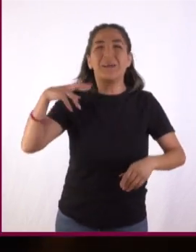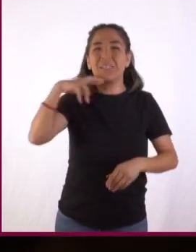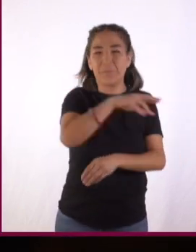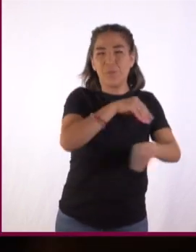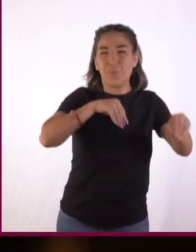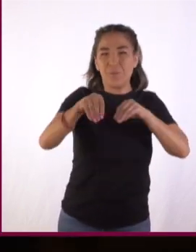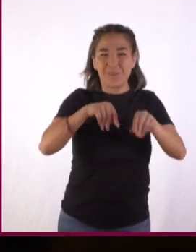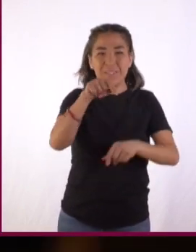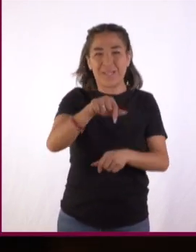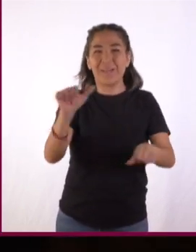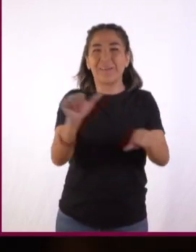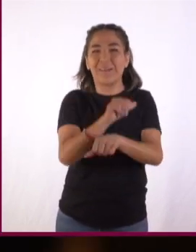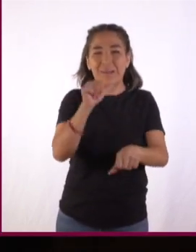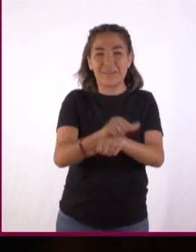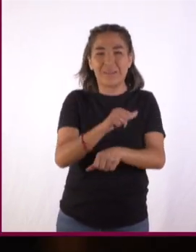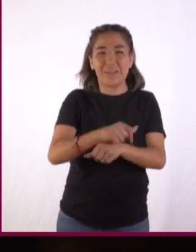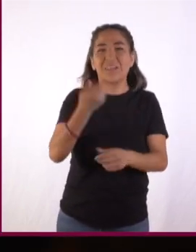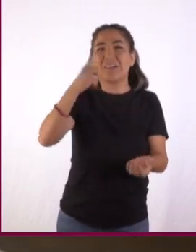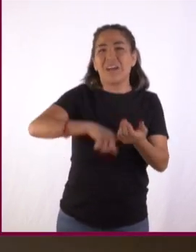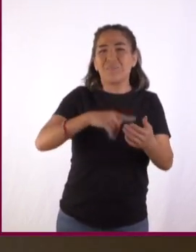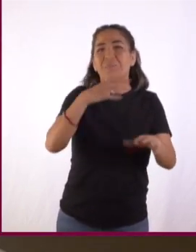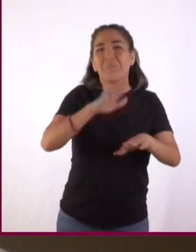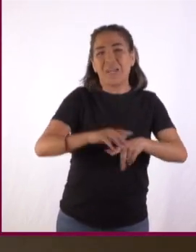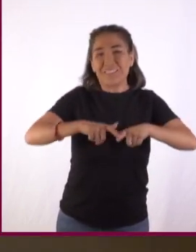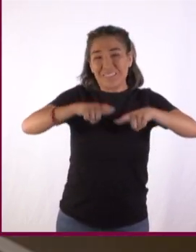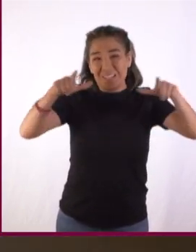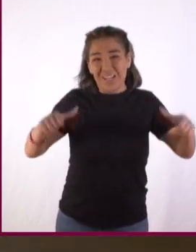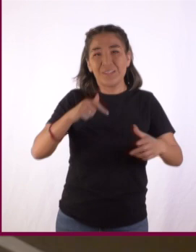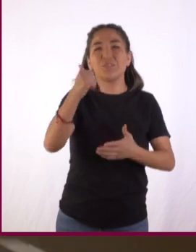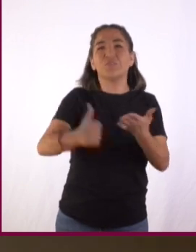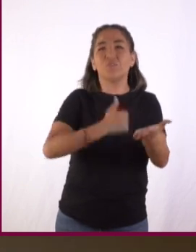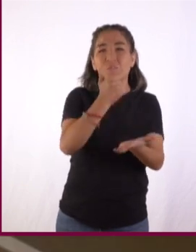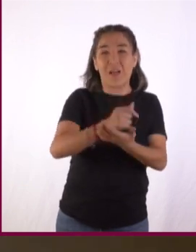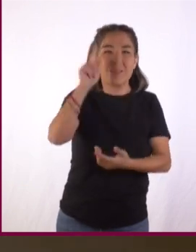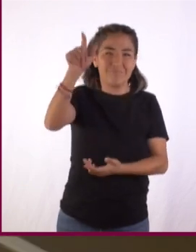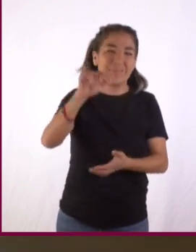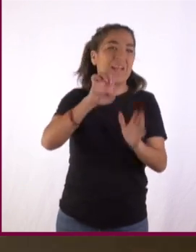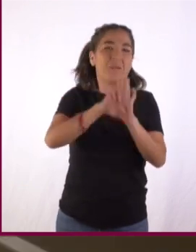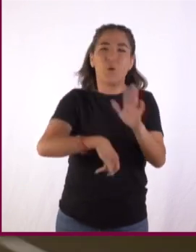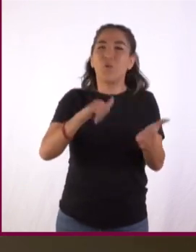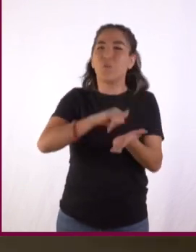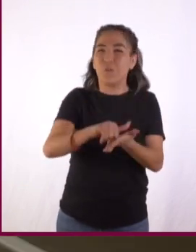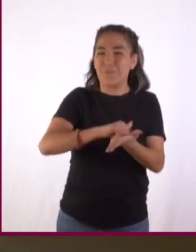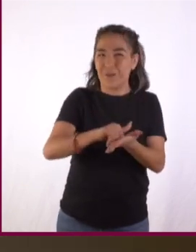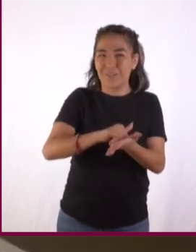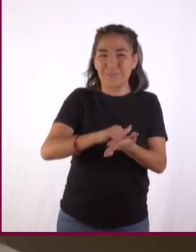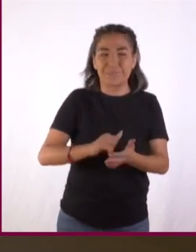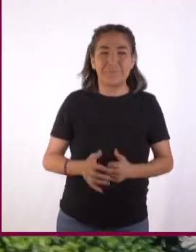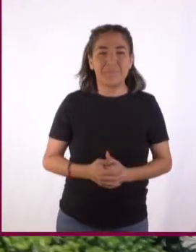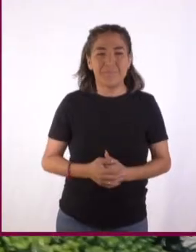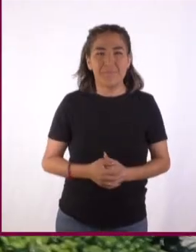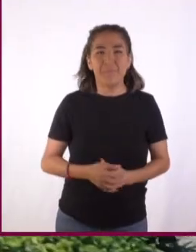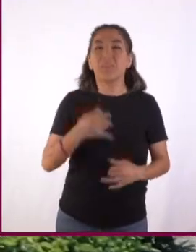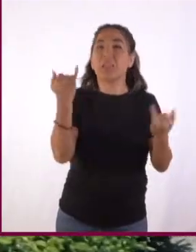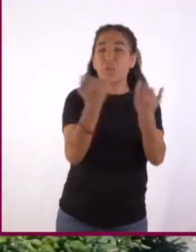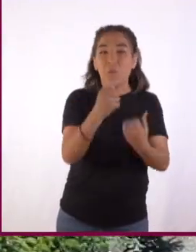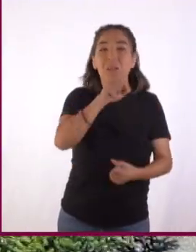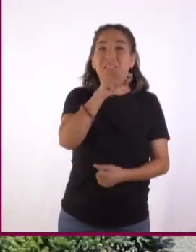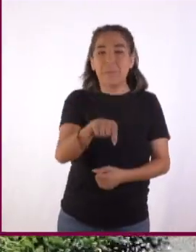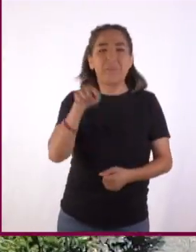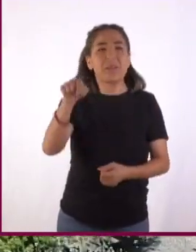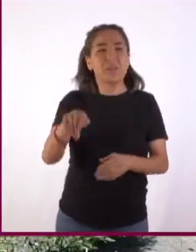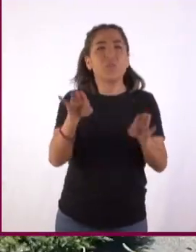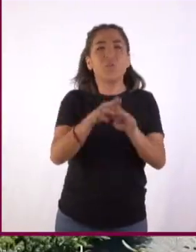ayudan a agilizar el movimiento de los autos en grandes ciudades como la de Nueva York en Estados Unidos. Asimismo, se